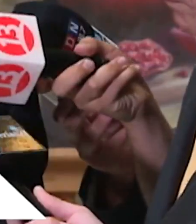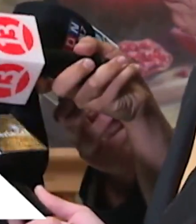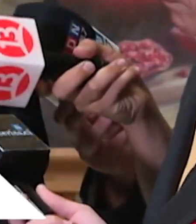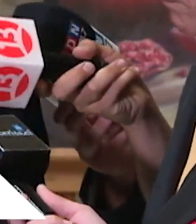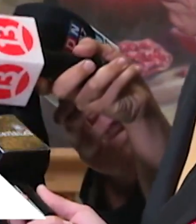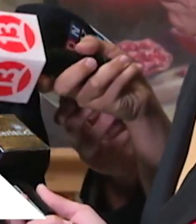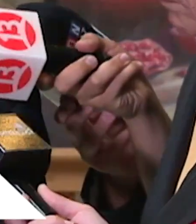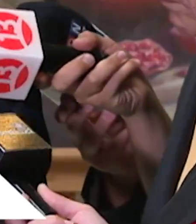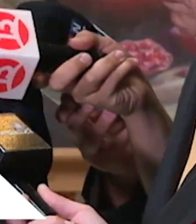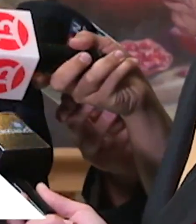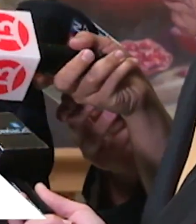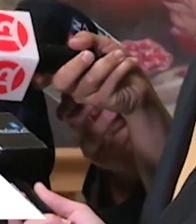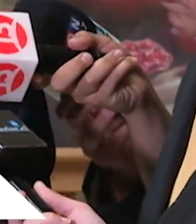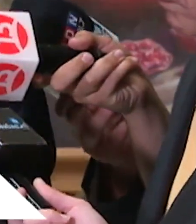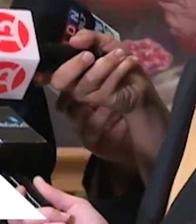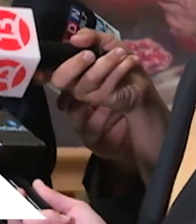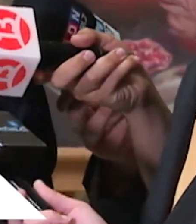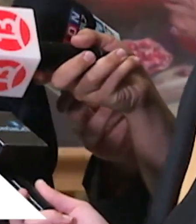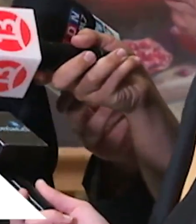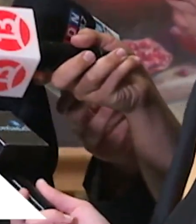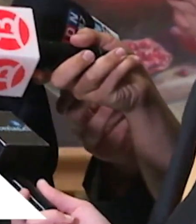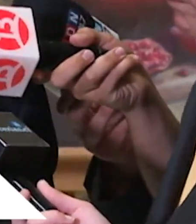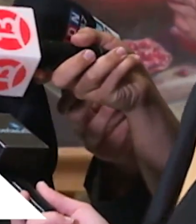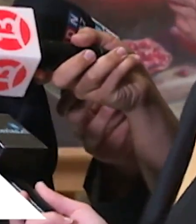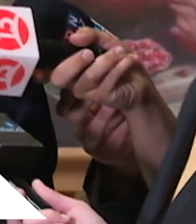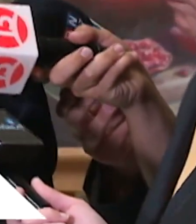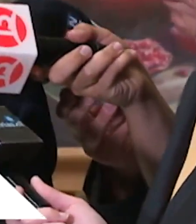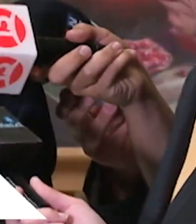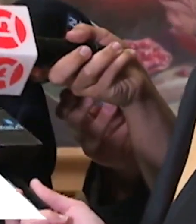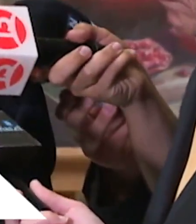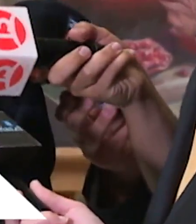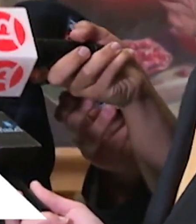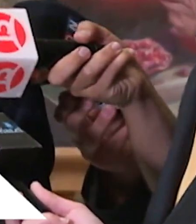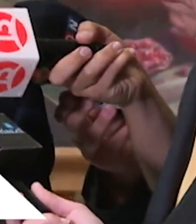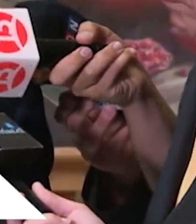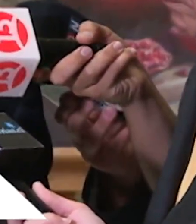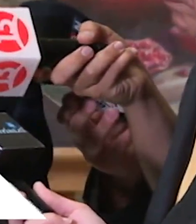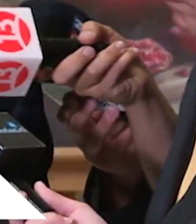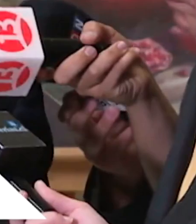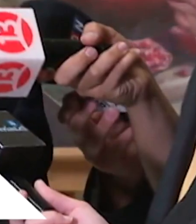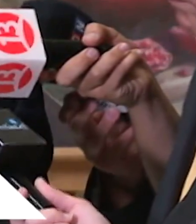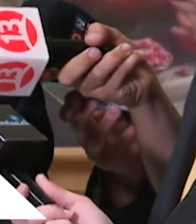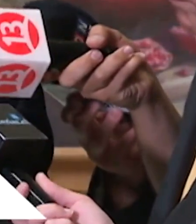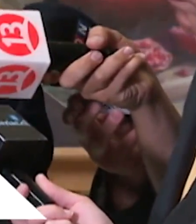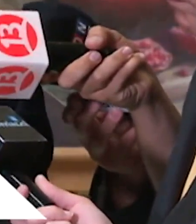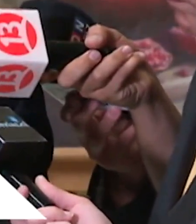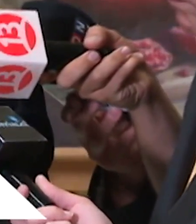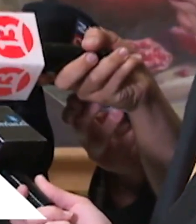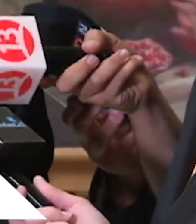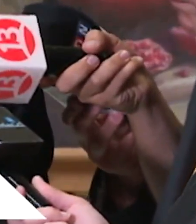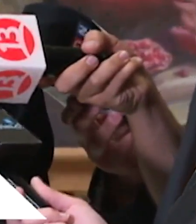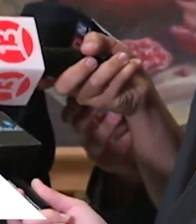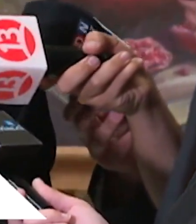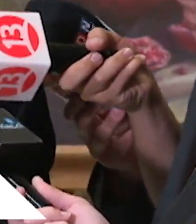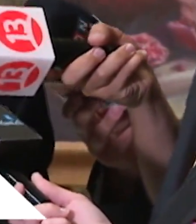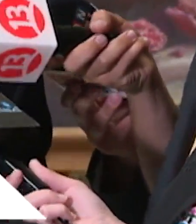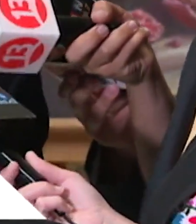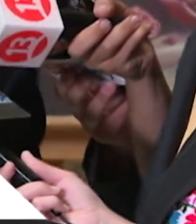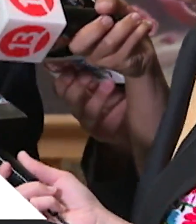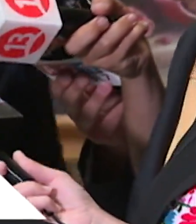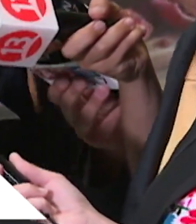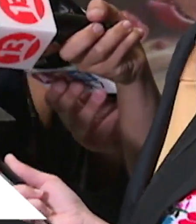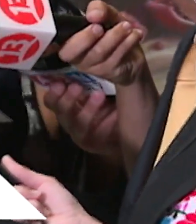solo tratar con paliativos lo que ocurre en los incendios de la sexta y séptima región cuando hay una empresa eléctrica responsable según la